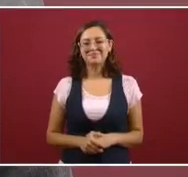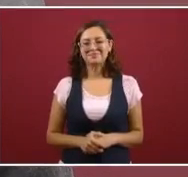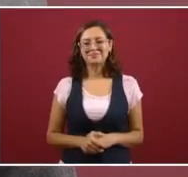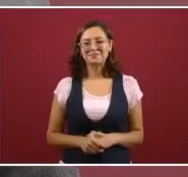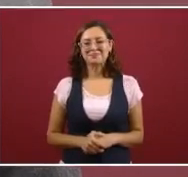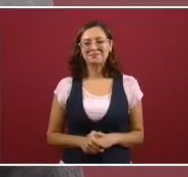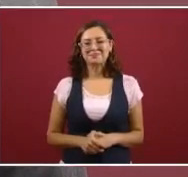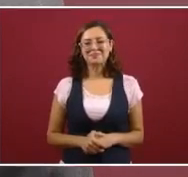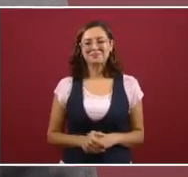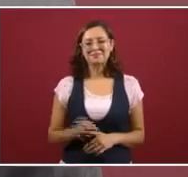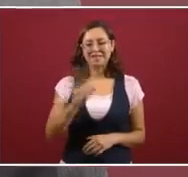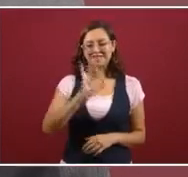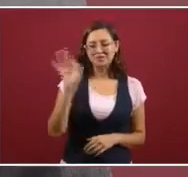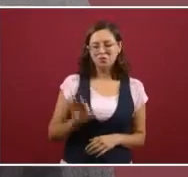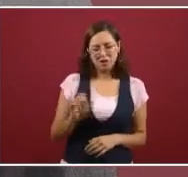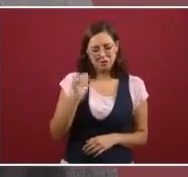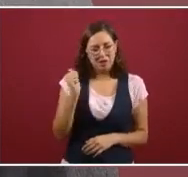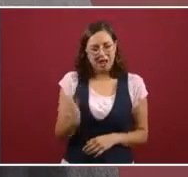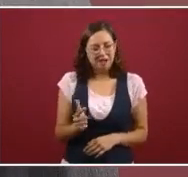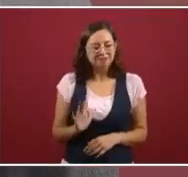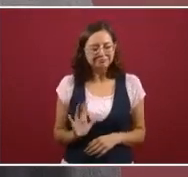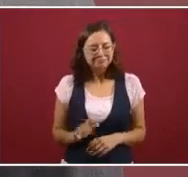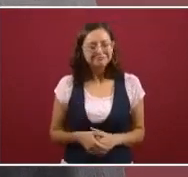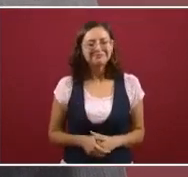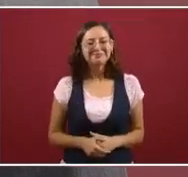Para descuentos.